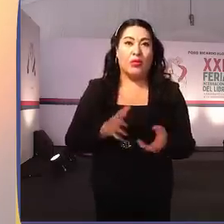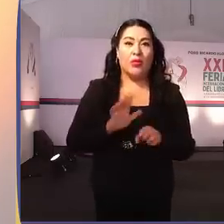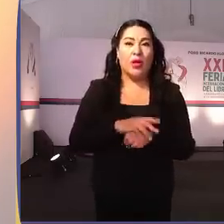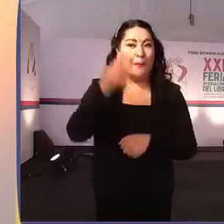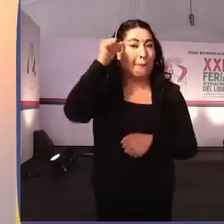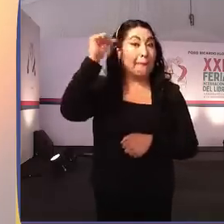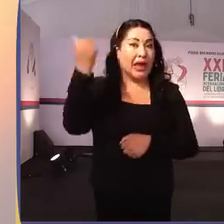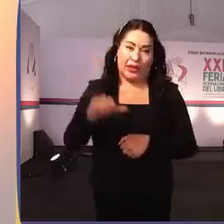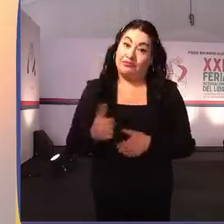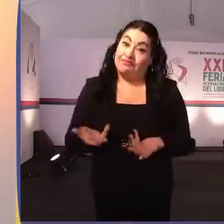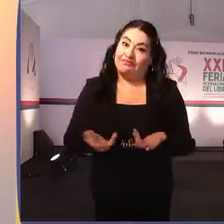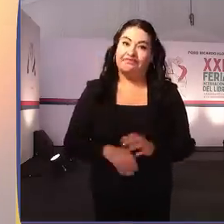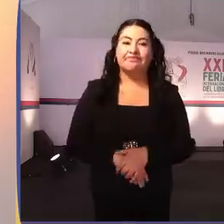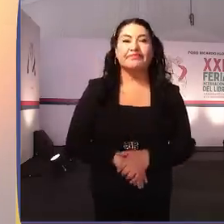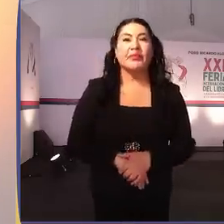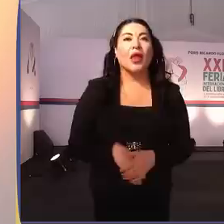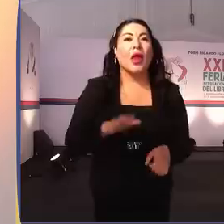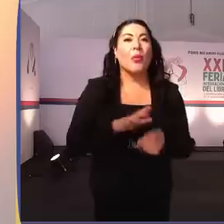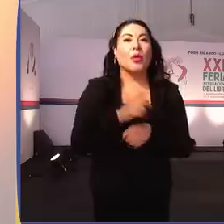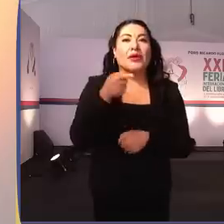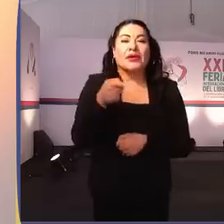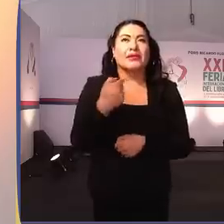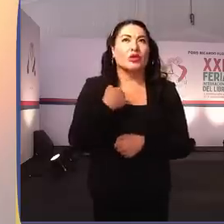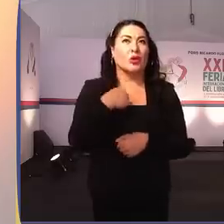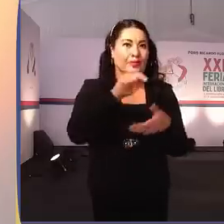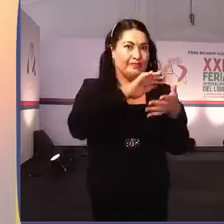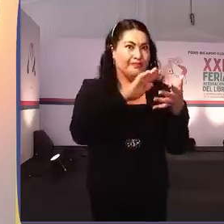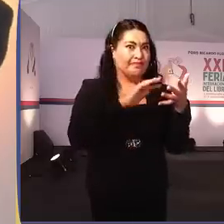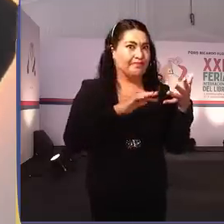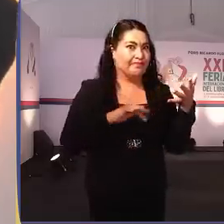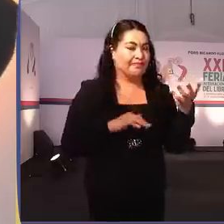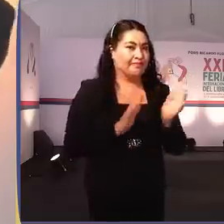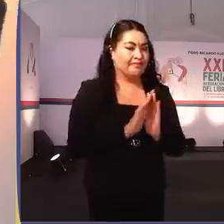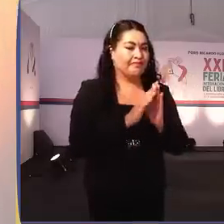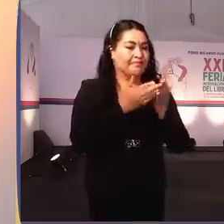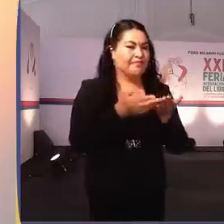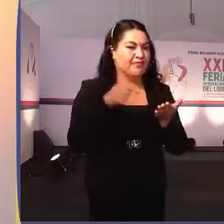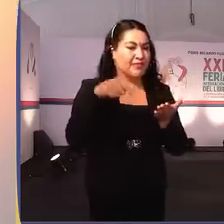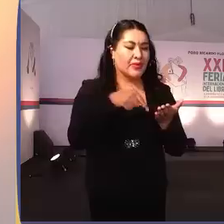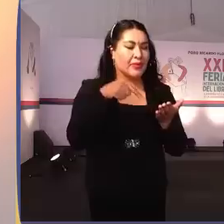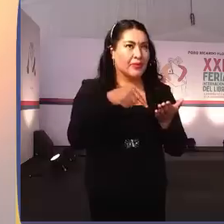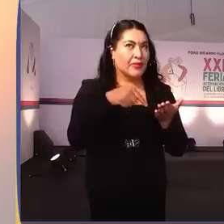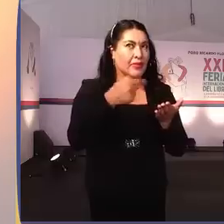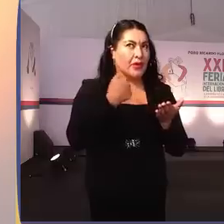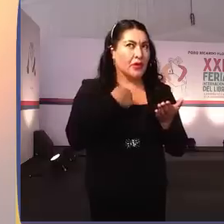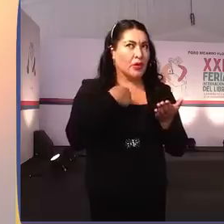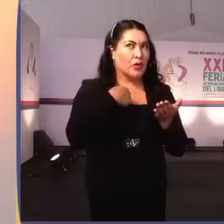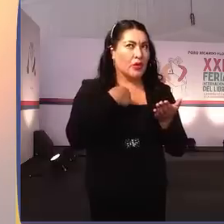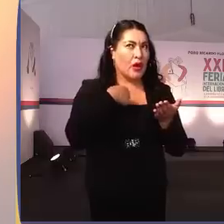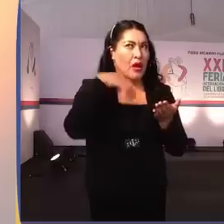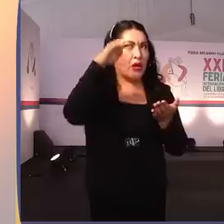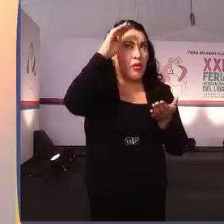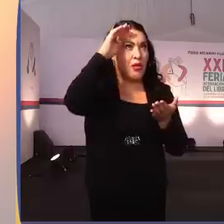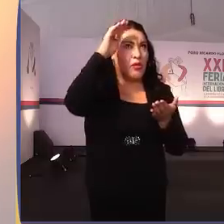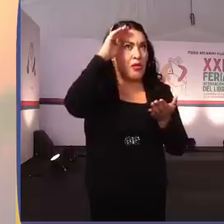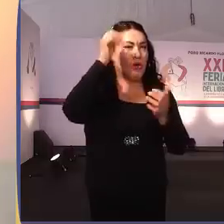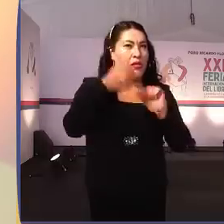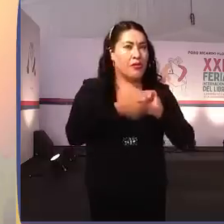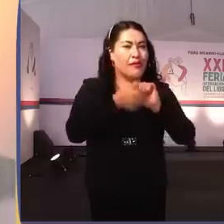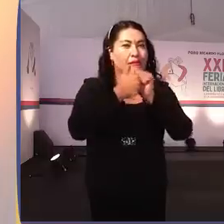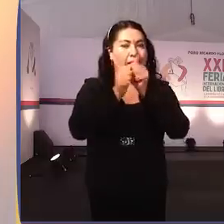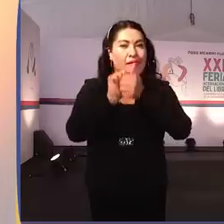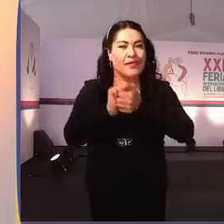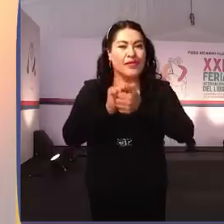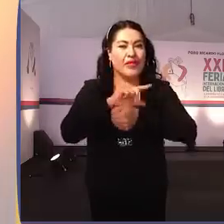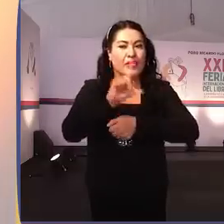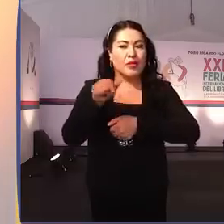otro pecado. Porque si cambia, fíjense, si yo leo y ese libro mañoso me hace cambiar mi manera de pensar, pues luego